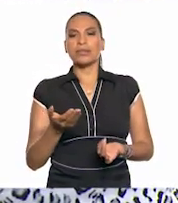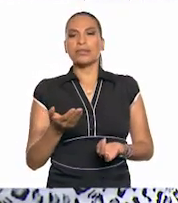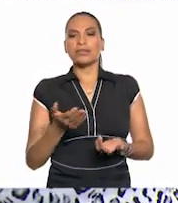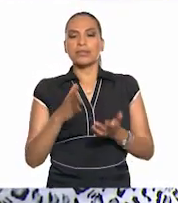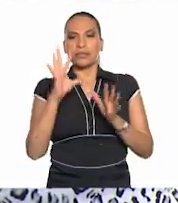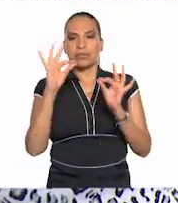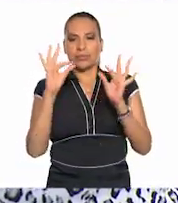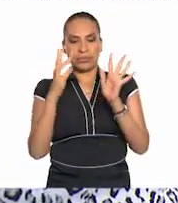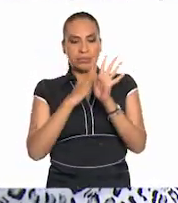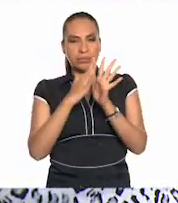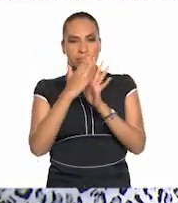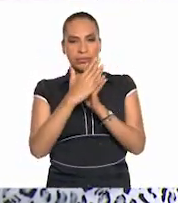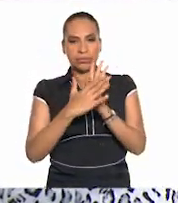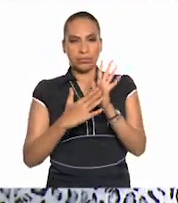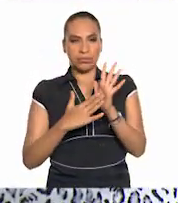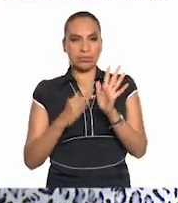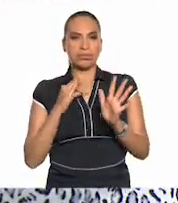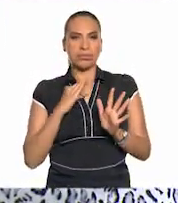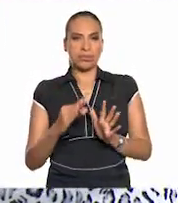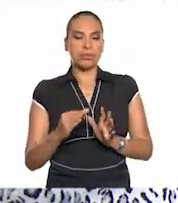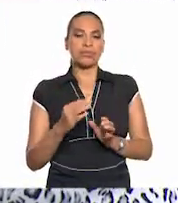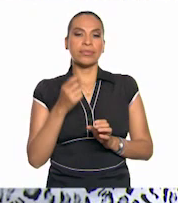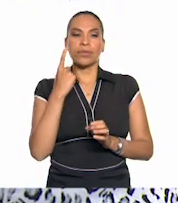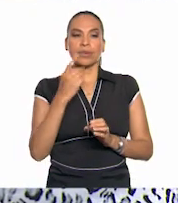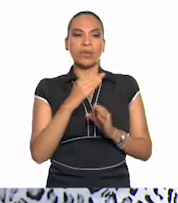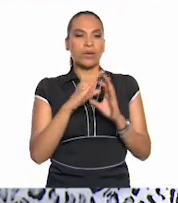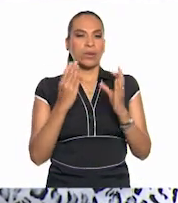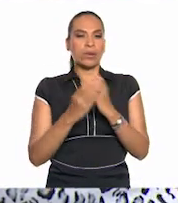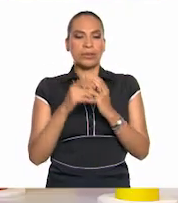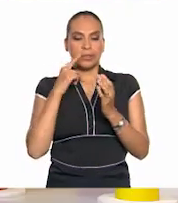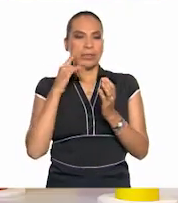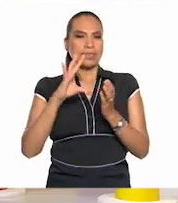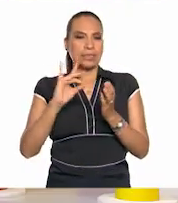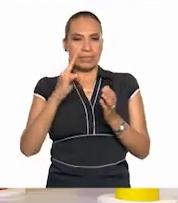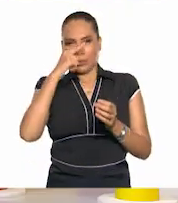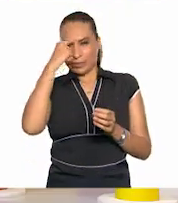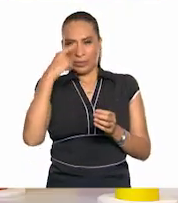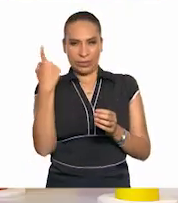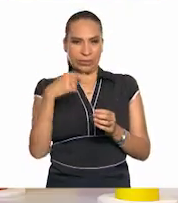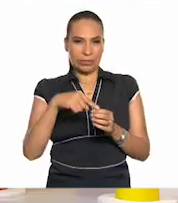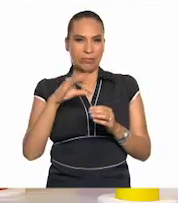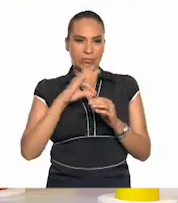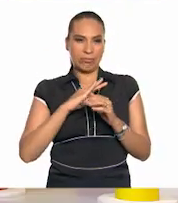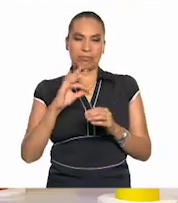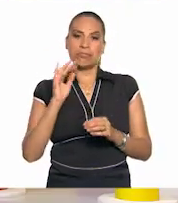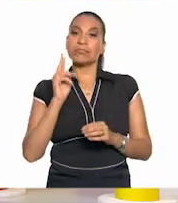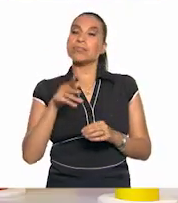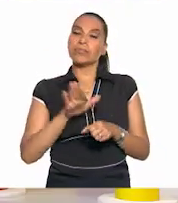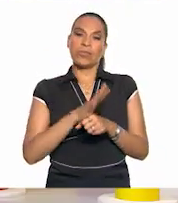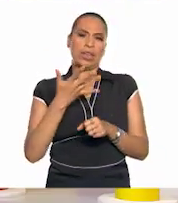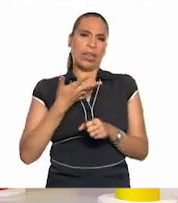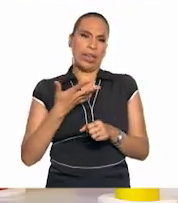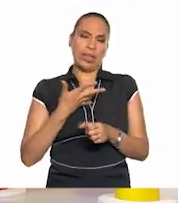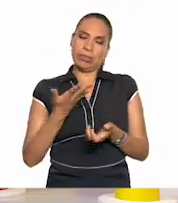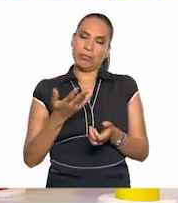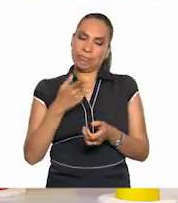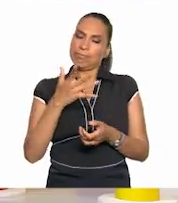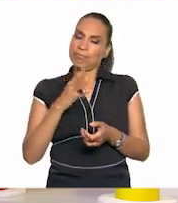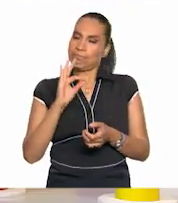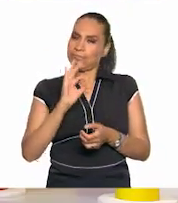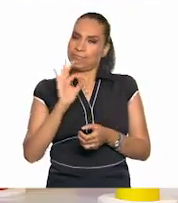y con pegamento. Uh-huh. Es una elaboración sencilla, uh-huh. Entre paréntesis, porque tiene su